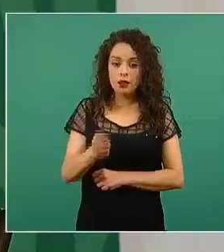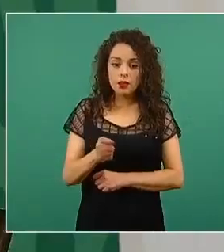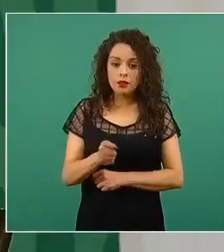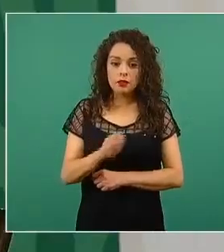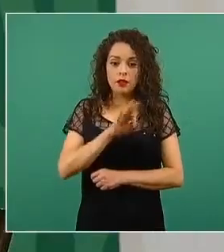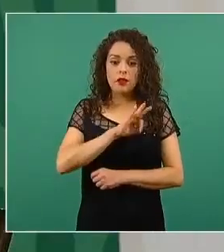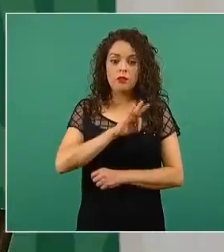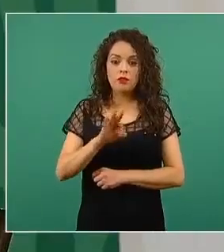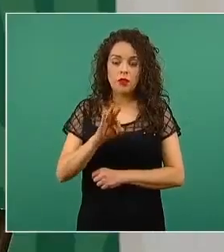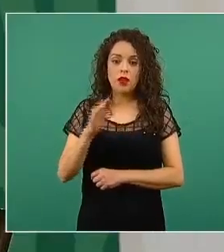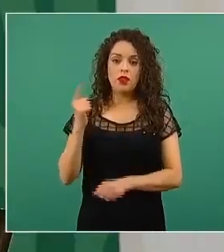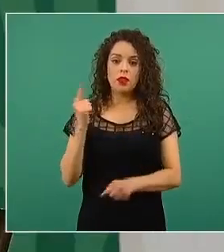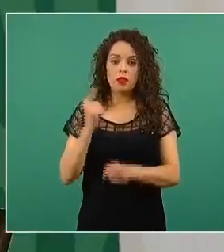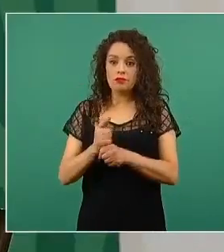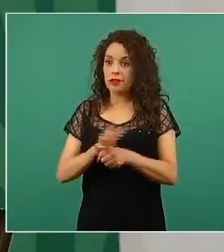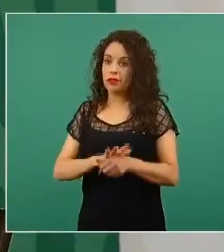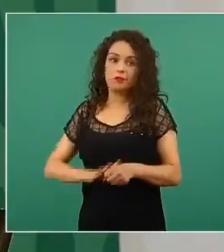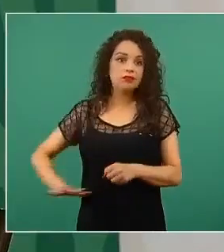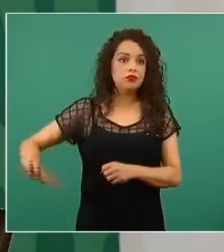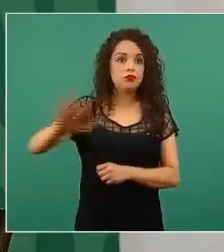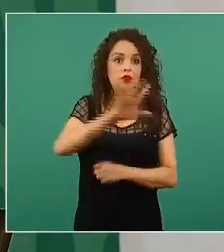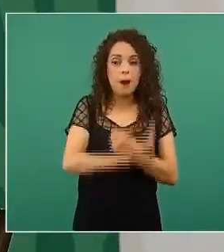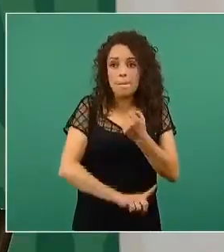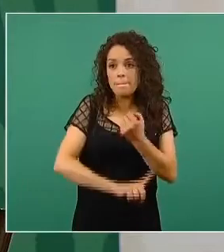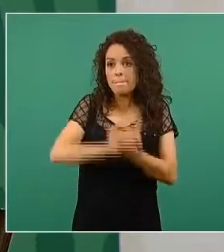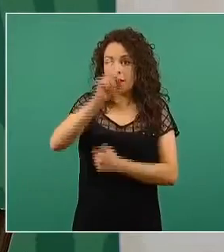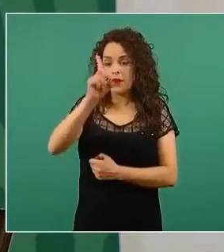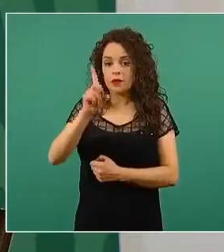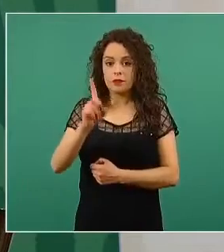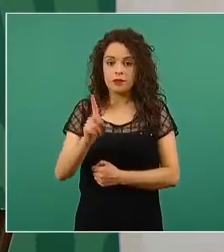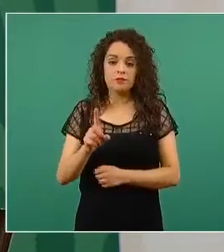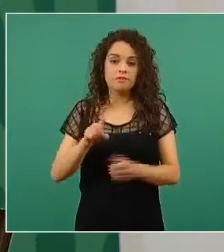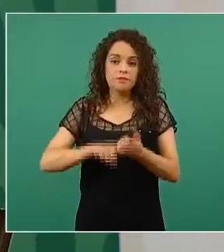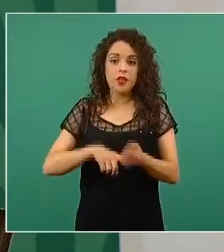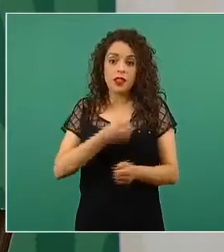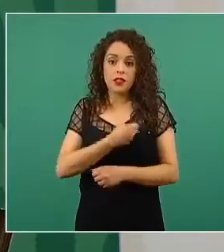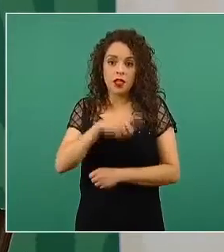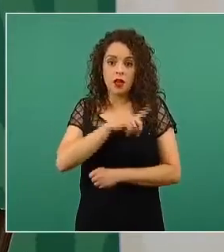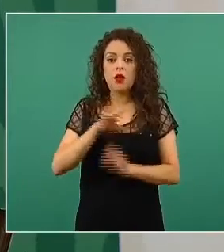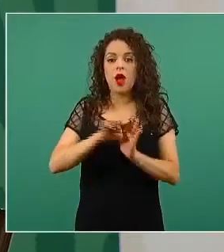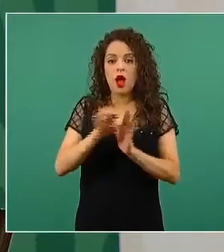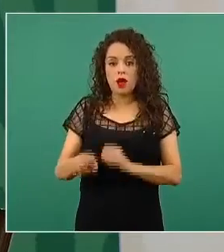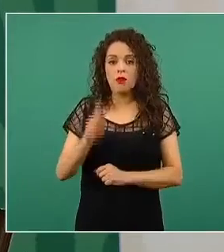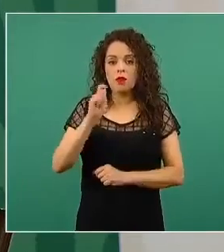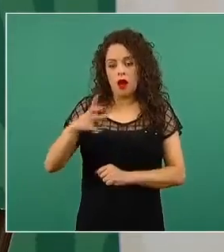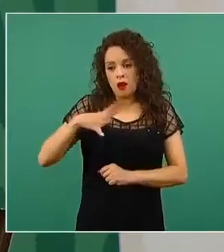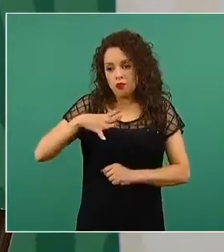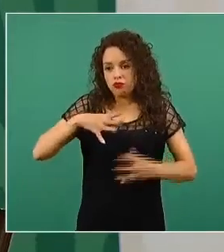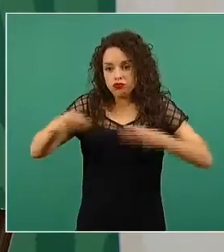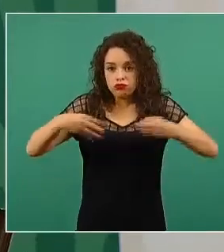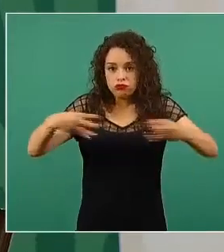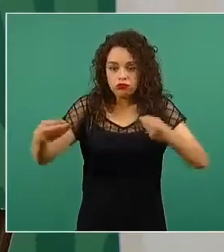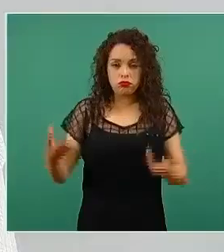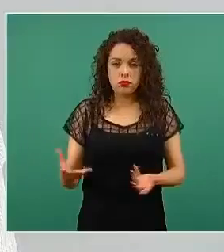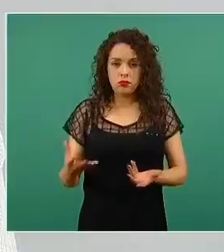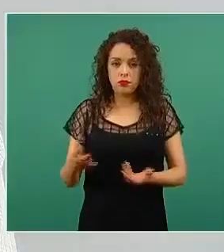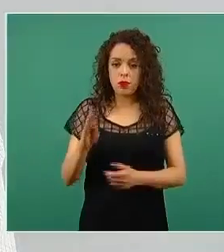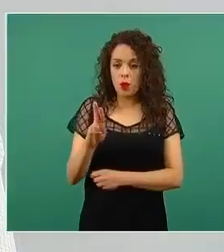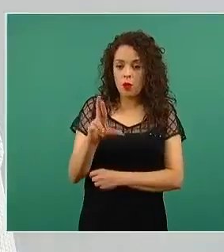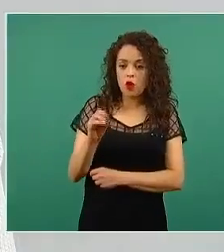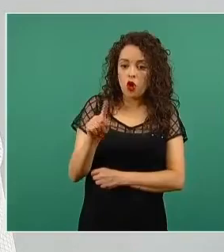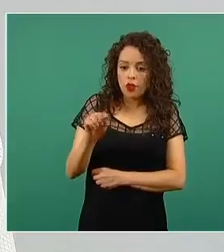las afectaciones colectivas que hay a la población y a la salud pública. Estamos hablando de los brotes, de las epidemias, y la verdad